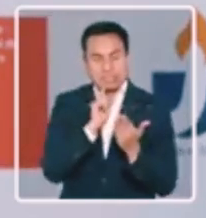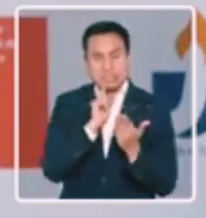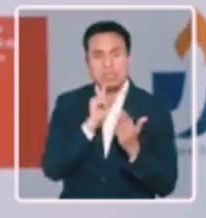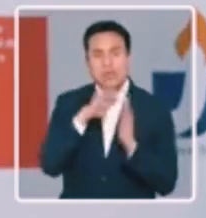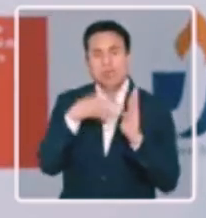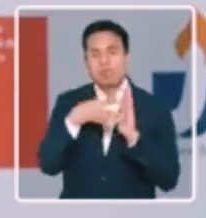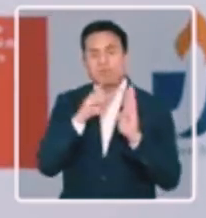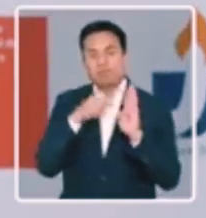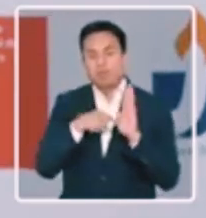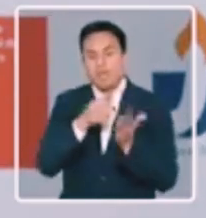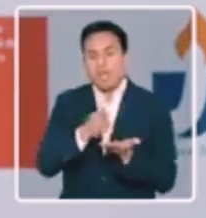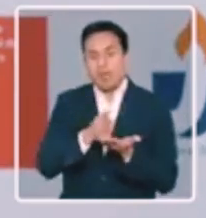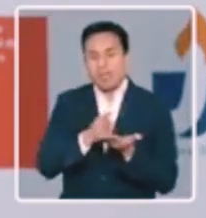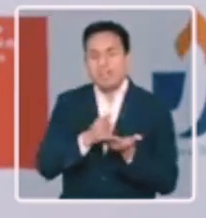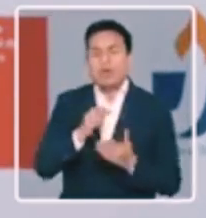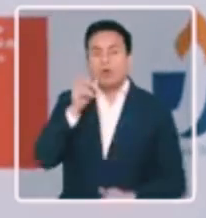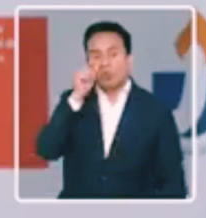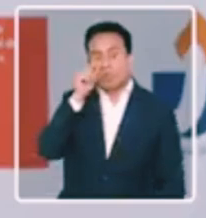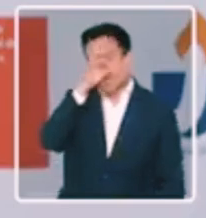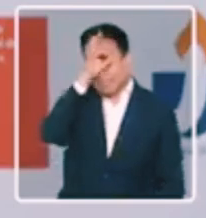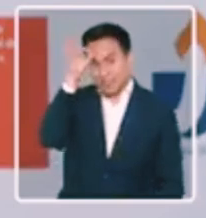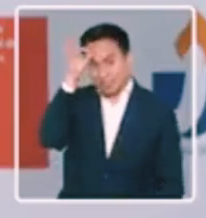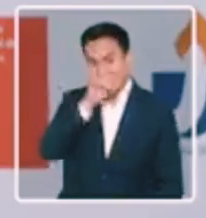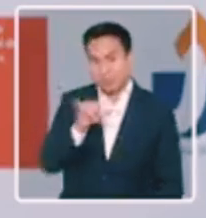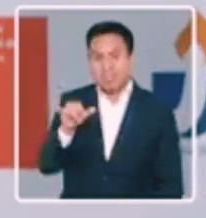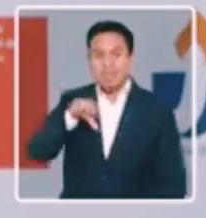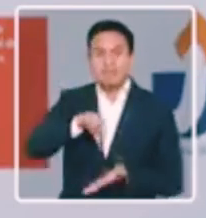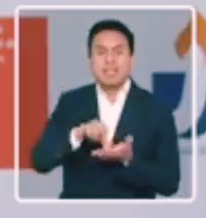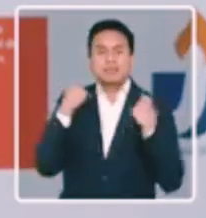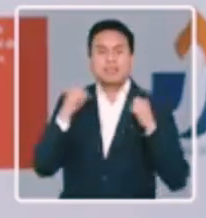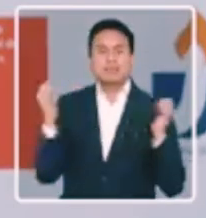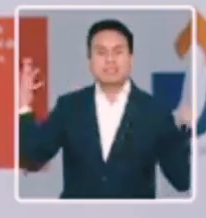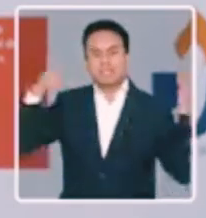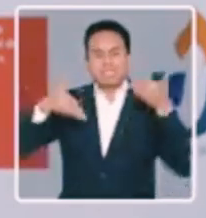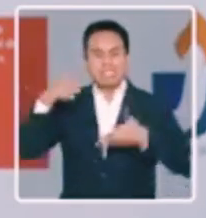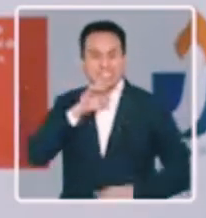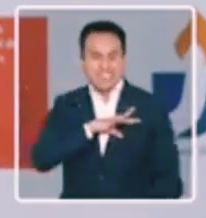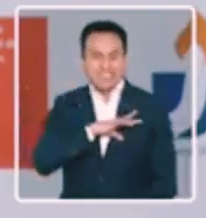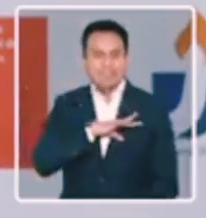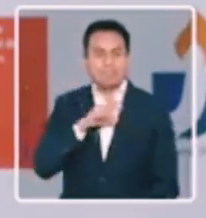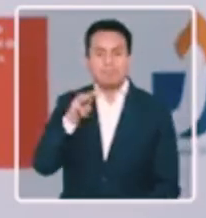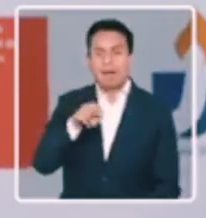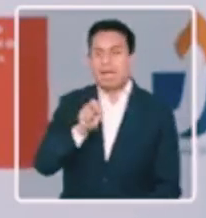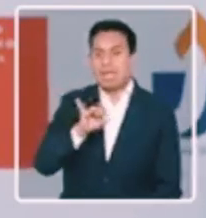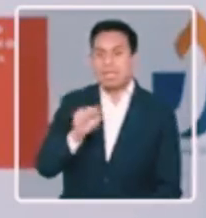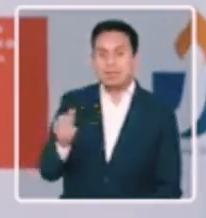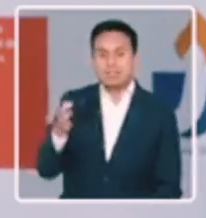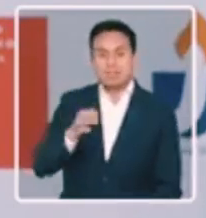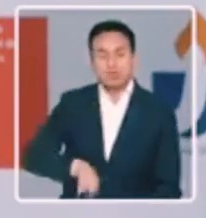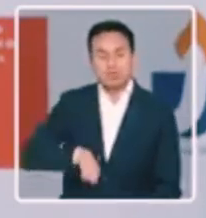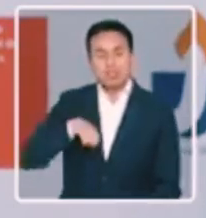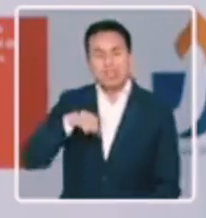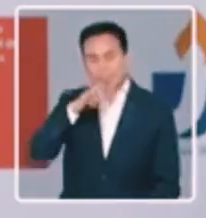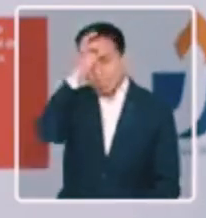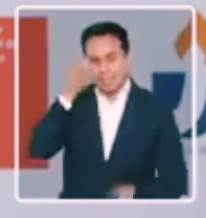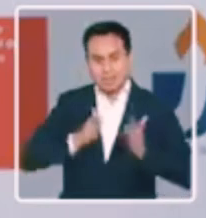currículum escolar y en octubre temuco va a ser la capital deportiva de chile la Mariana Me contaba que estaba muy orgullosa de acá ser de temuco